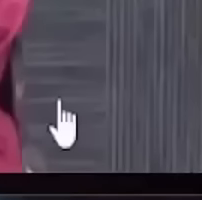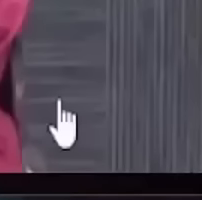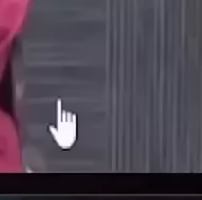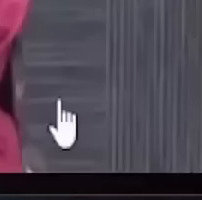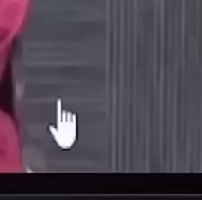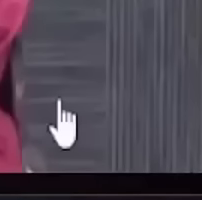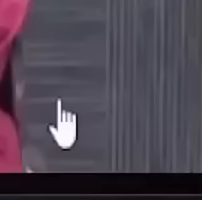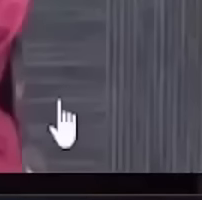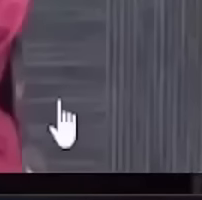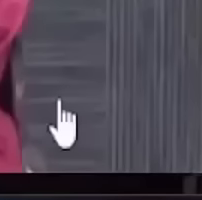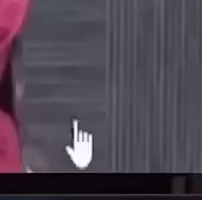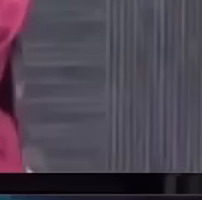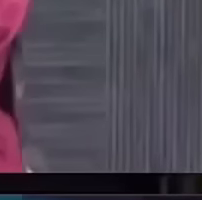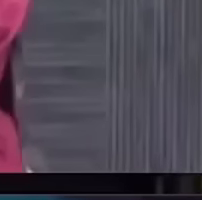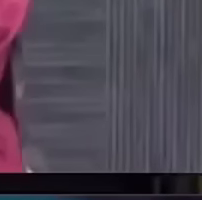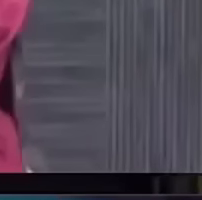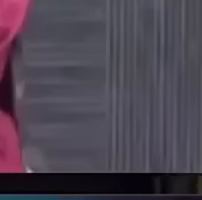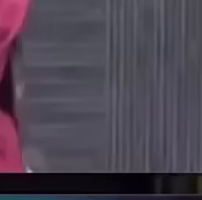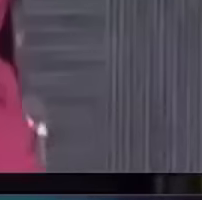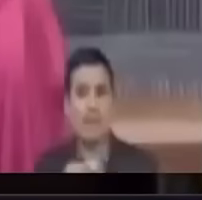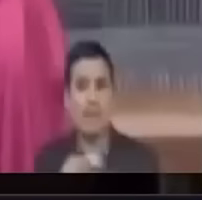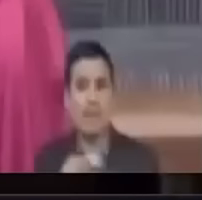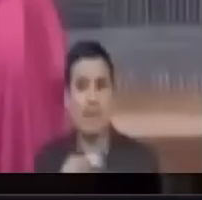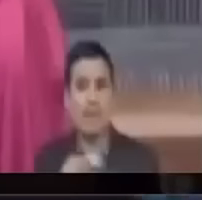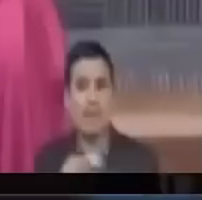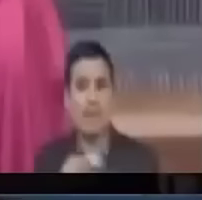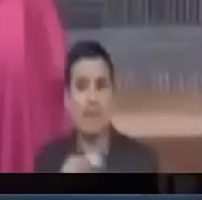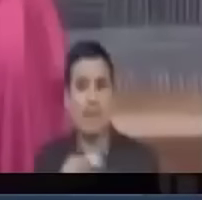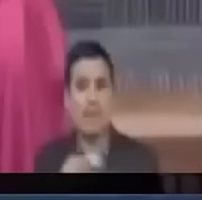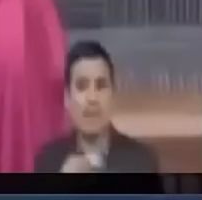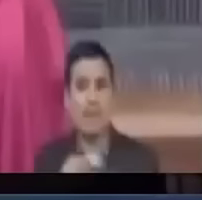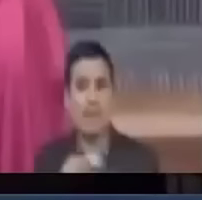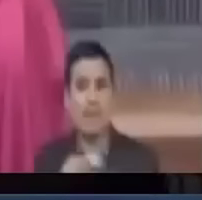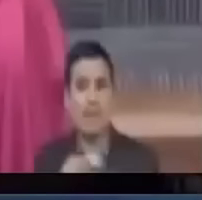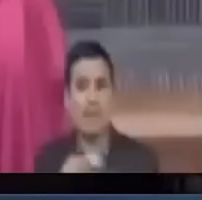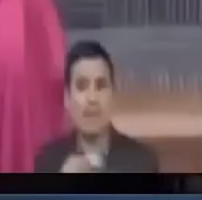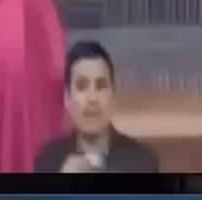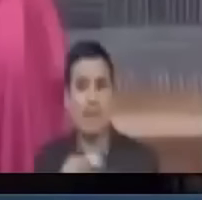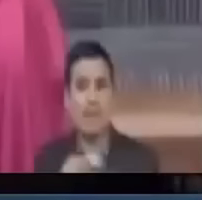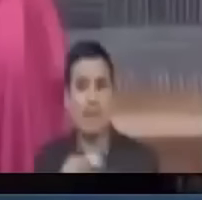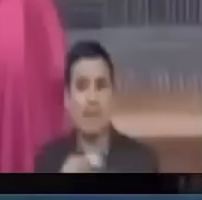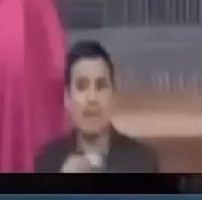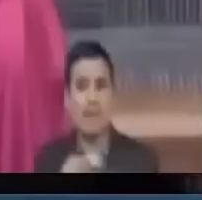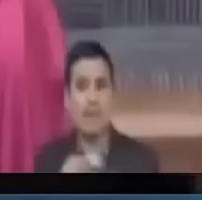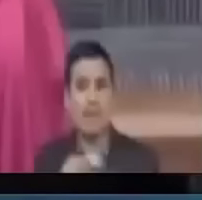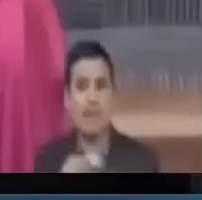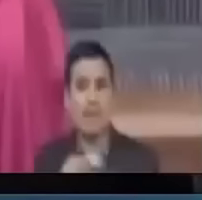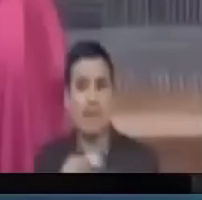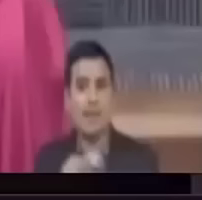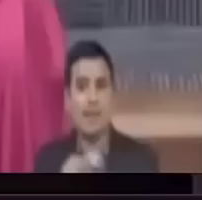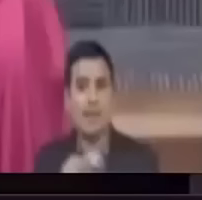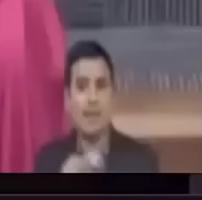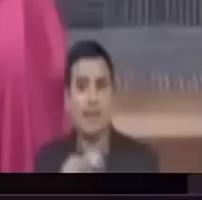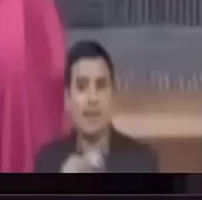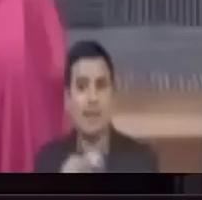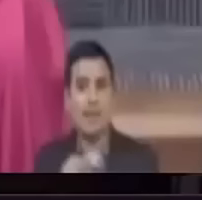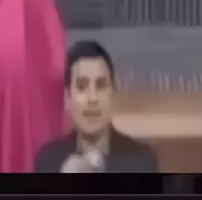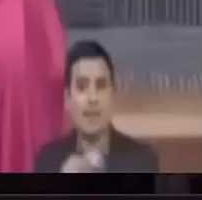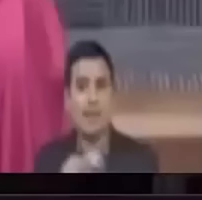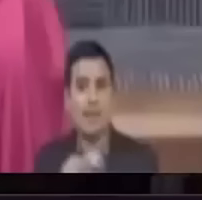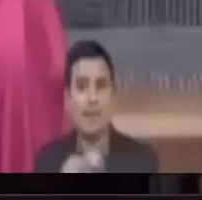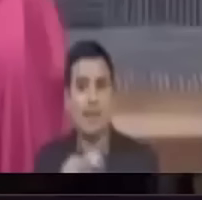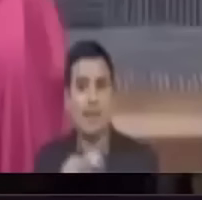ser llamarse independiente y volcarse al partido de los chuchos. Y ahí está el senador Emilio Álvarez y